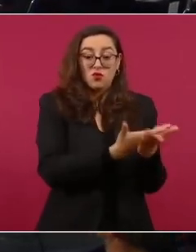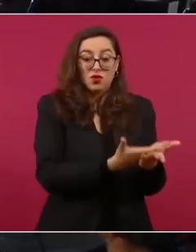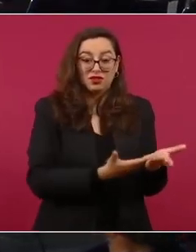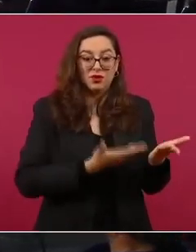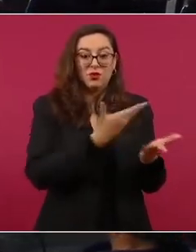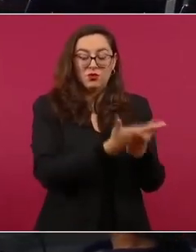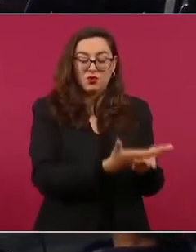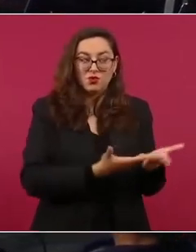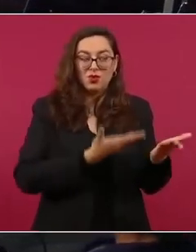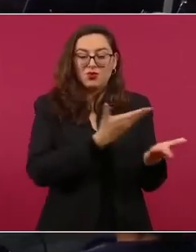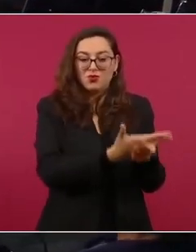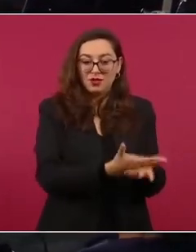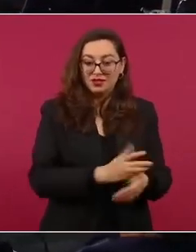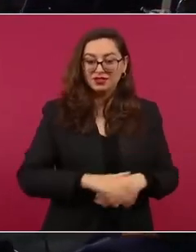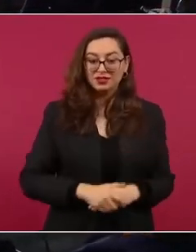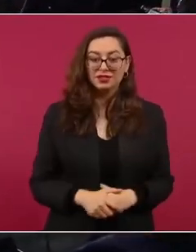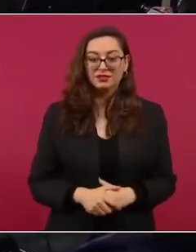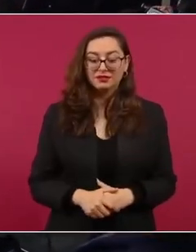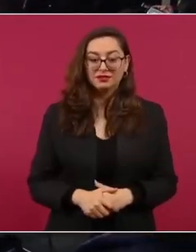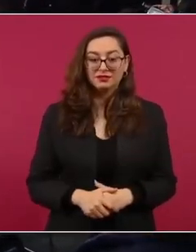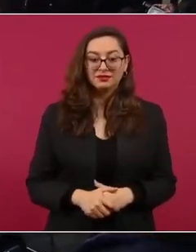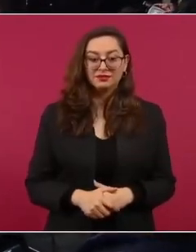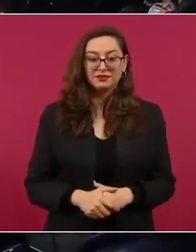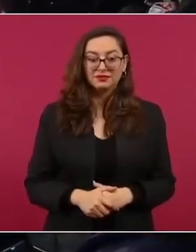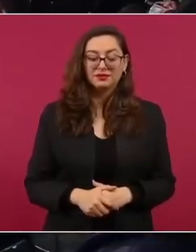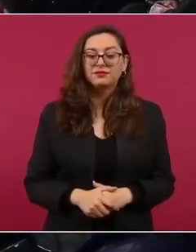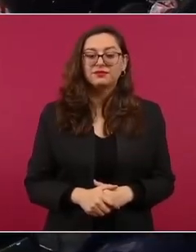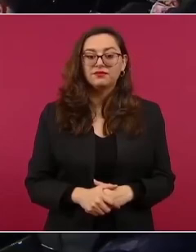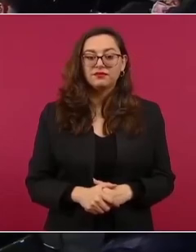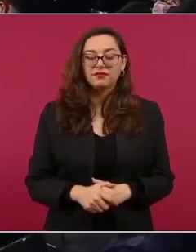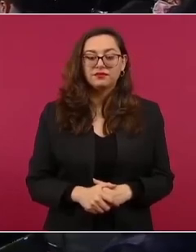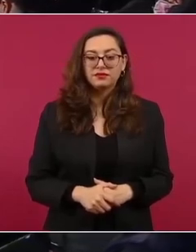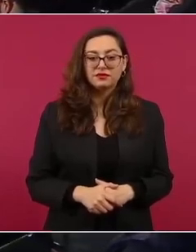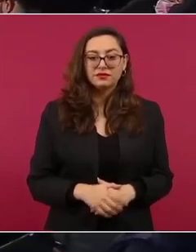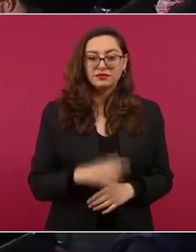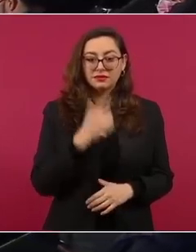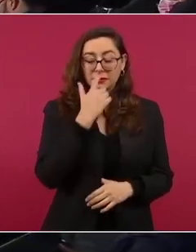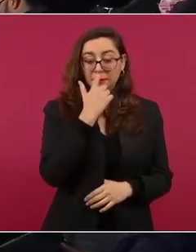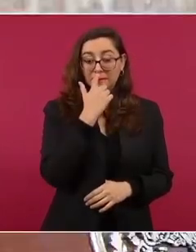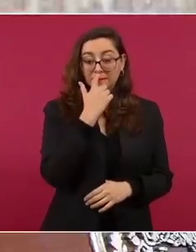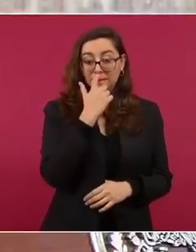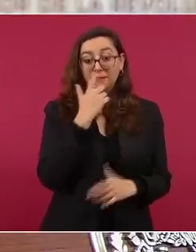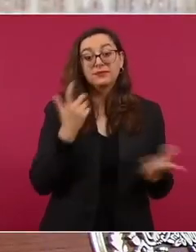Ahora, con el caso de los hermanos venezolanos,